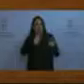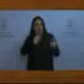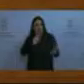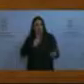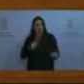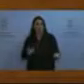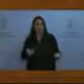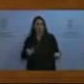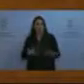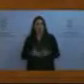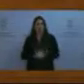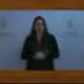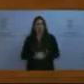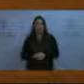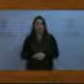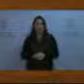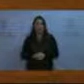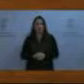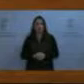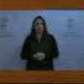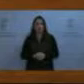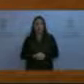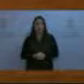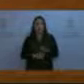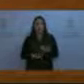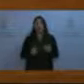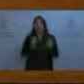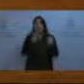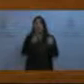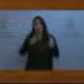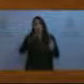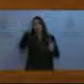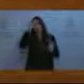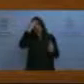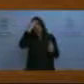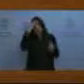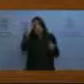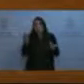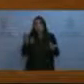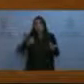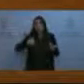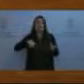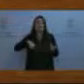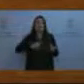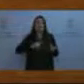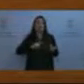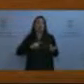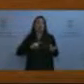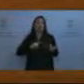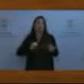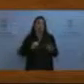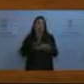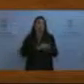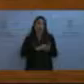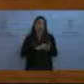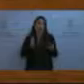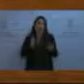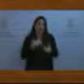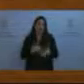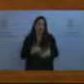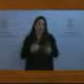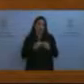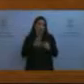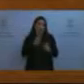Junta General. Y como plato fuerte, desde luego, nosotros no tenemos ninguna duda, desde el Grupo